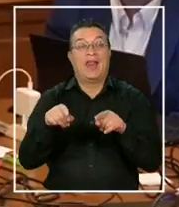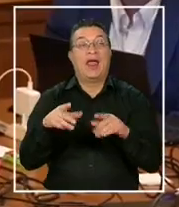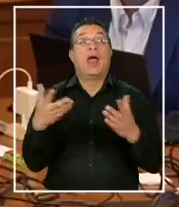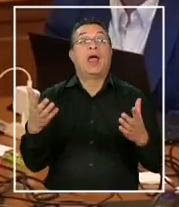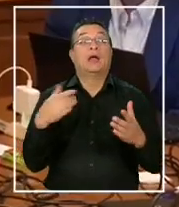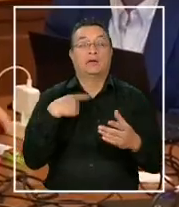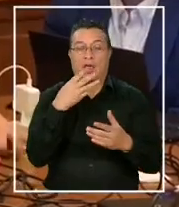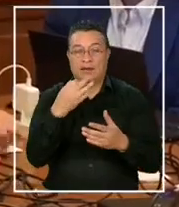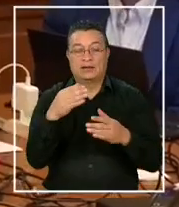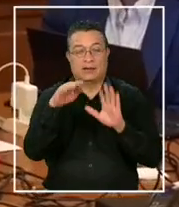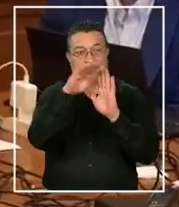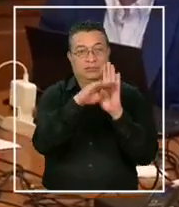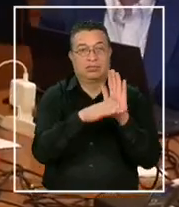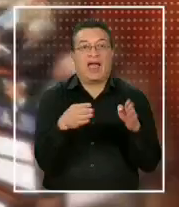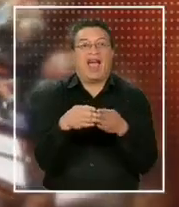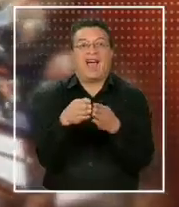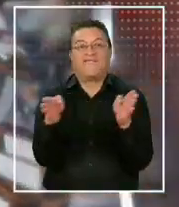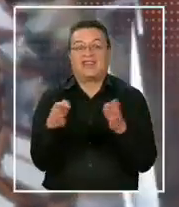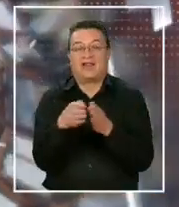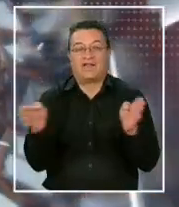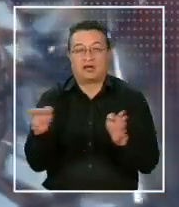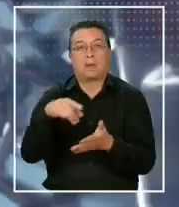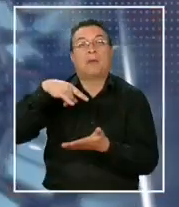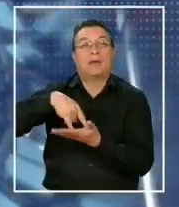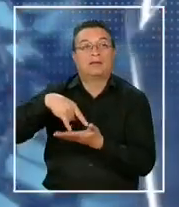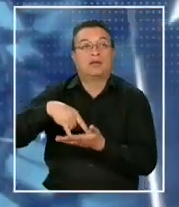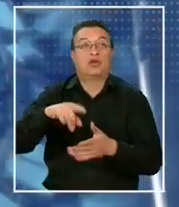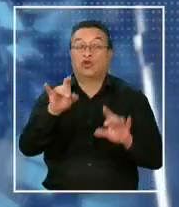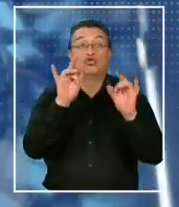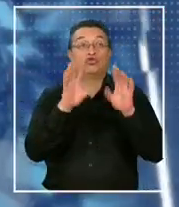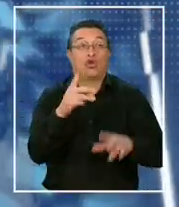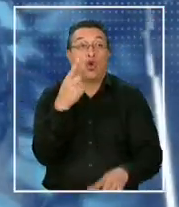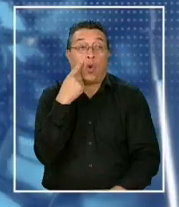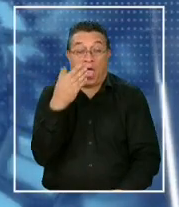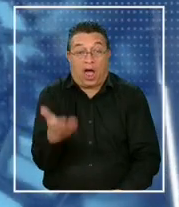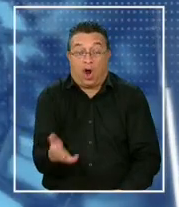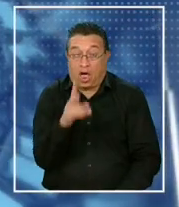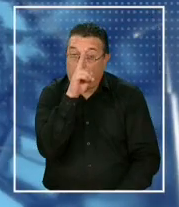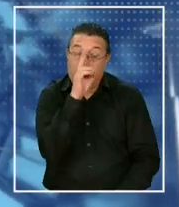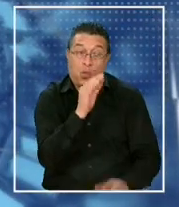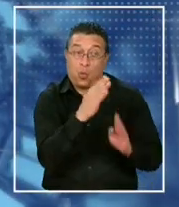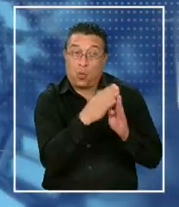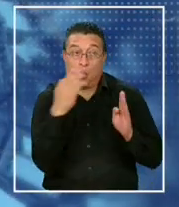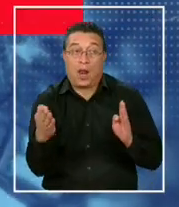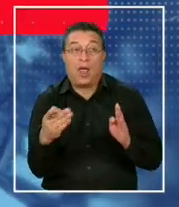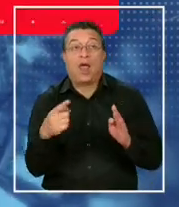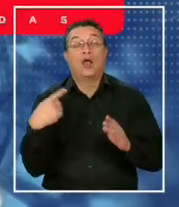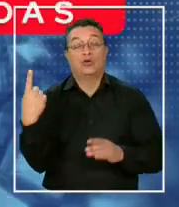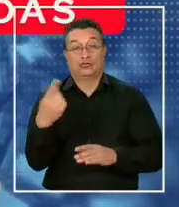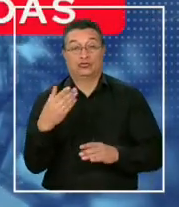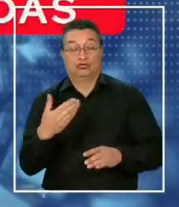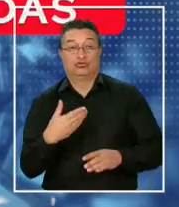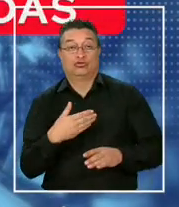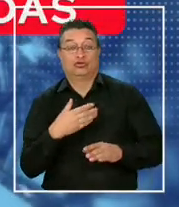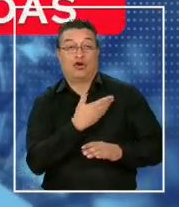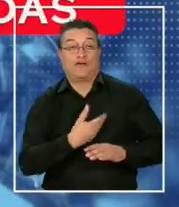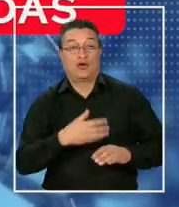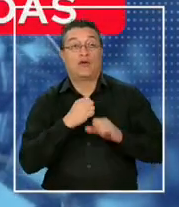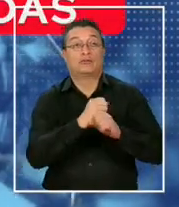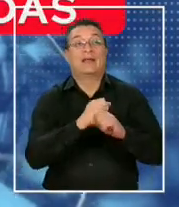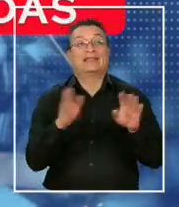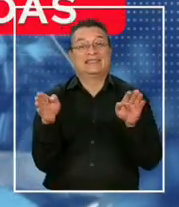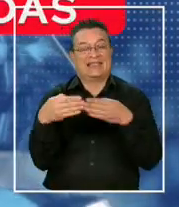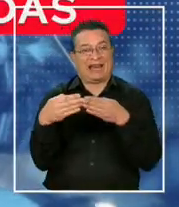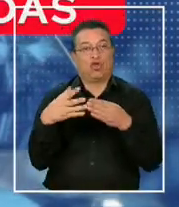ítem aboga por listas abiertas en elecciones parlamentarias, tal como las conocemos ahora. El oficialismo propone listas cerradas y bloqueadas, es